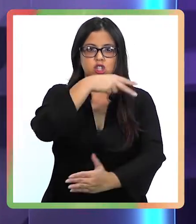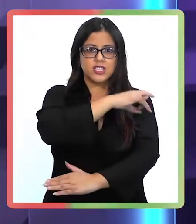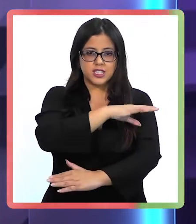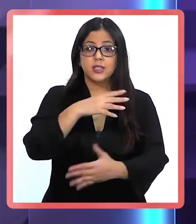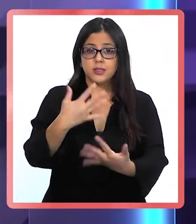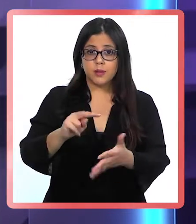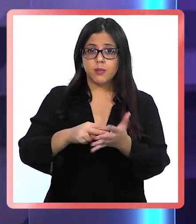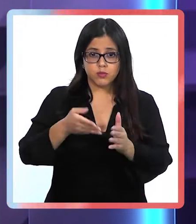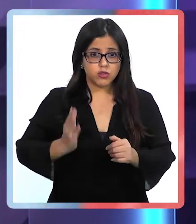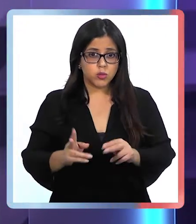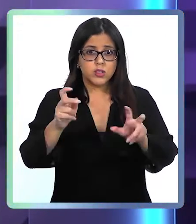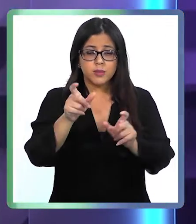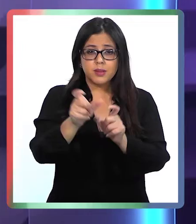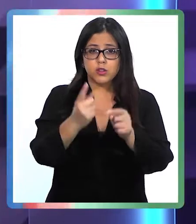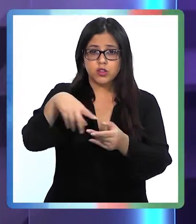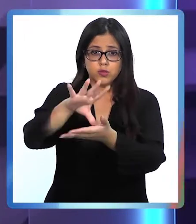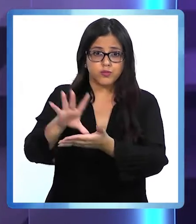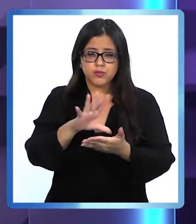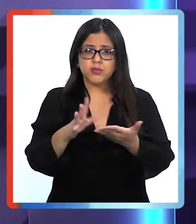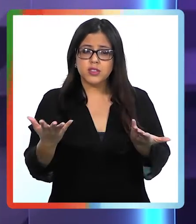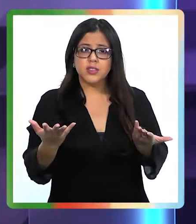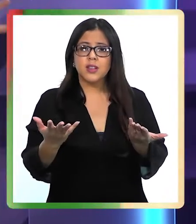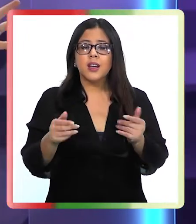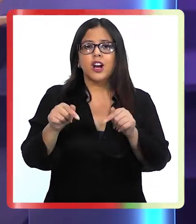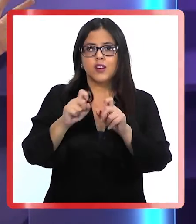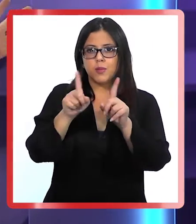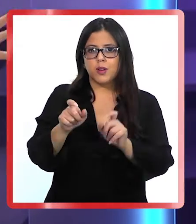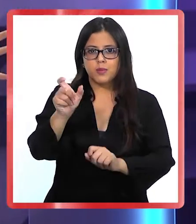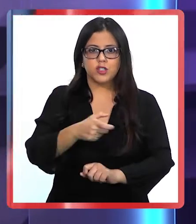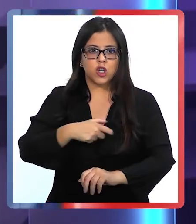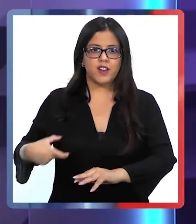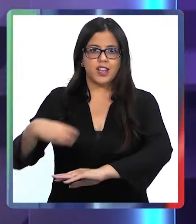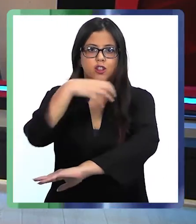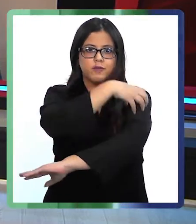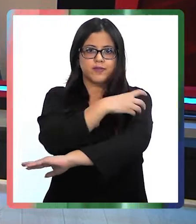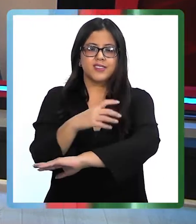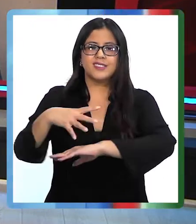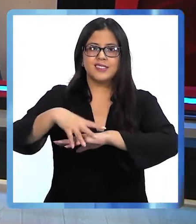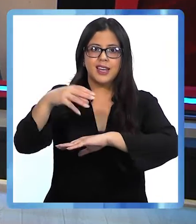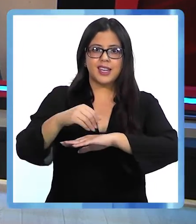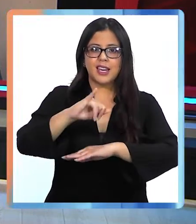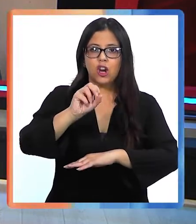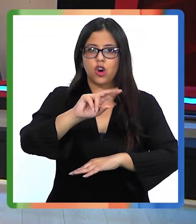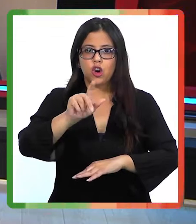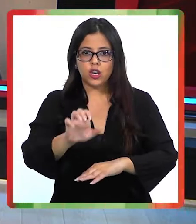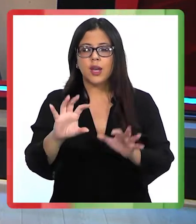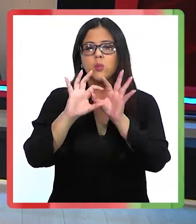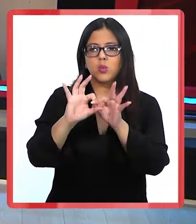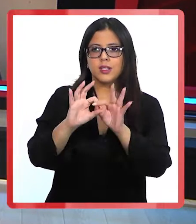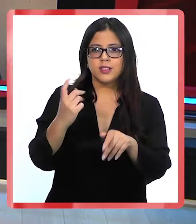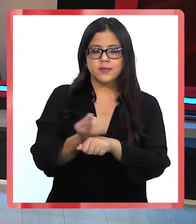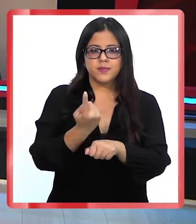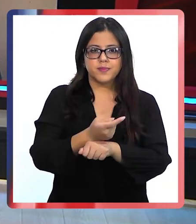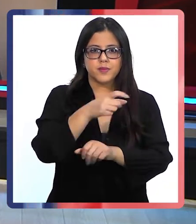crisis migratoria desbordada? Se lo vamos a preguntar de inmediato al gobernador de Arica y Parinacota y está en pantalla. Jorge Díaz, muchísimas gracias por esta